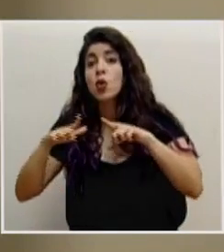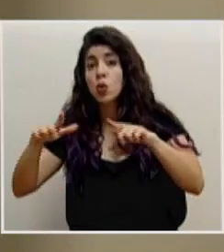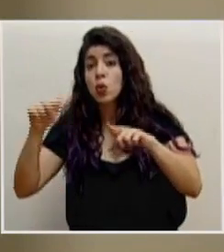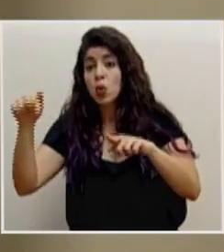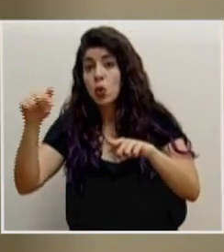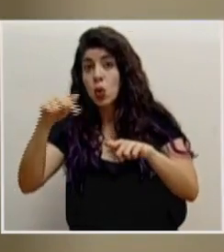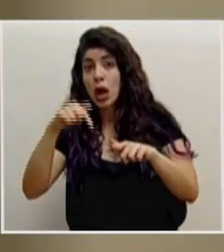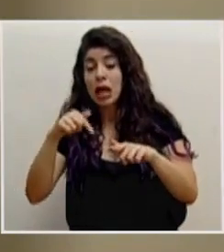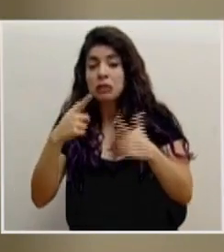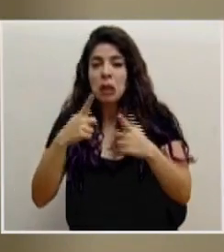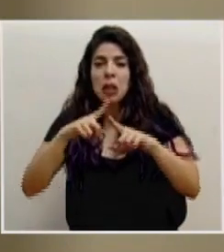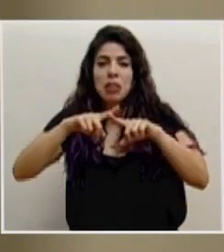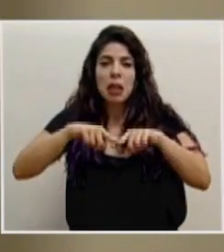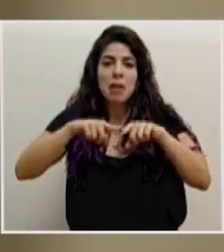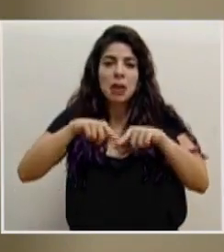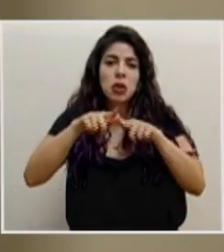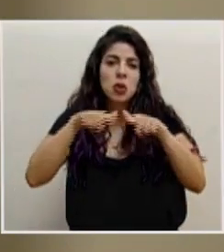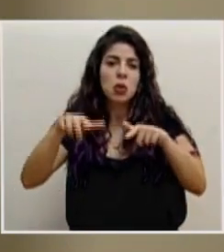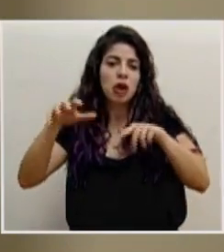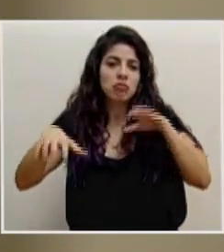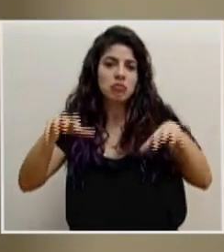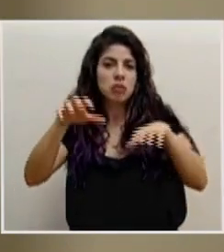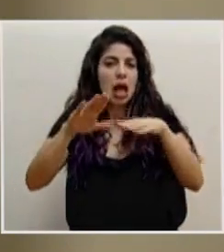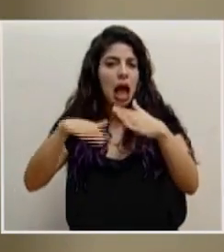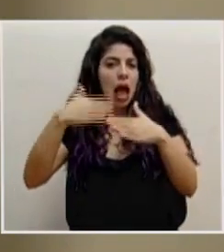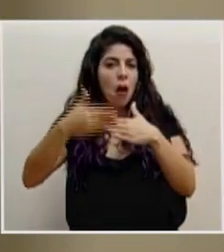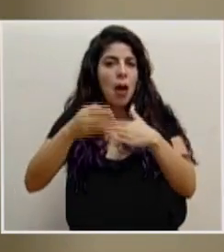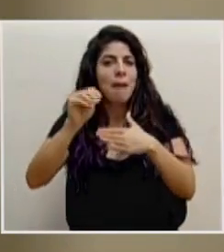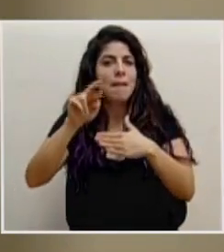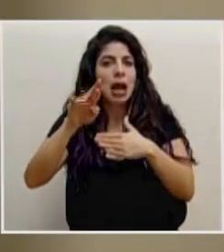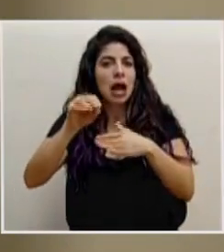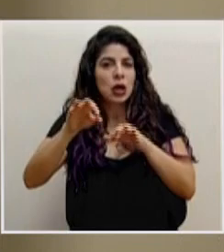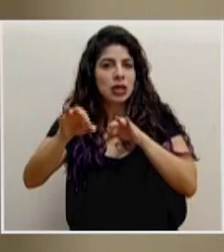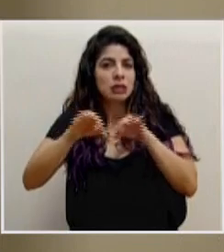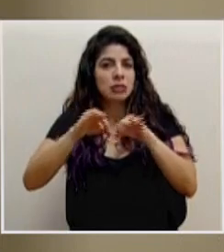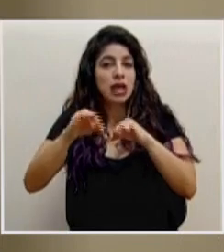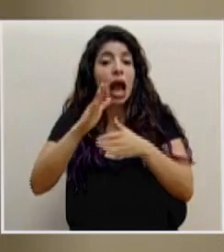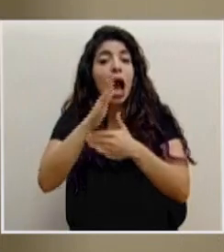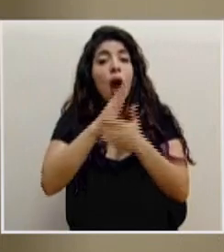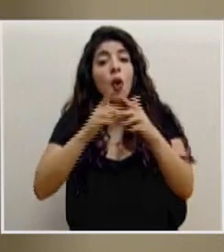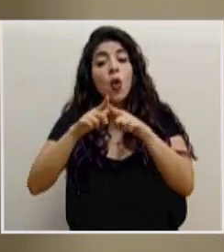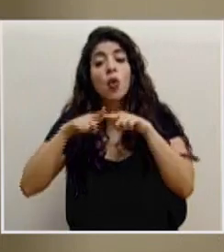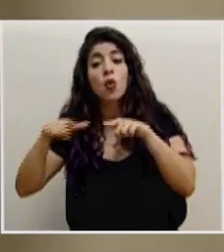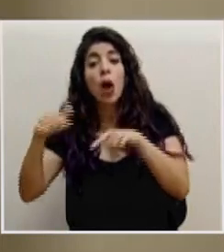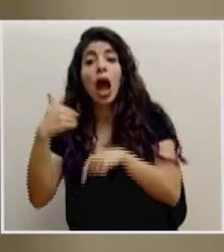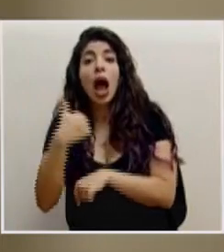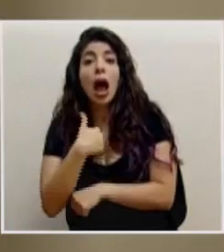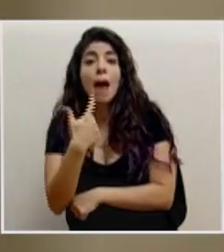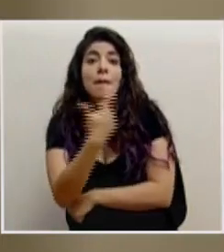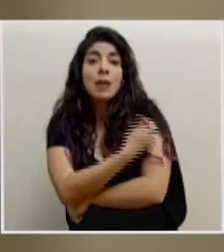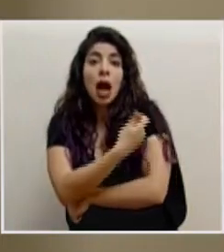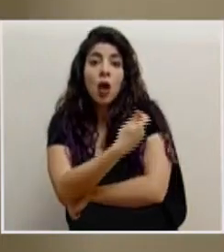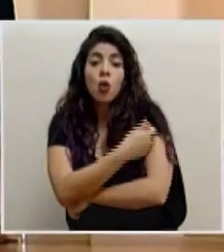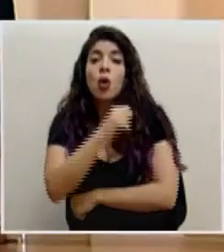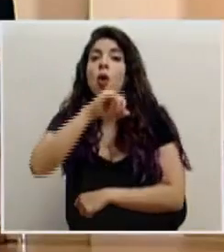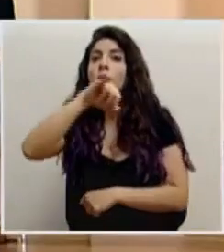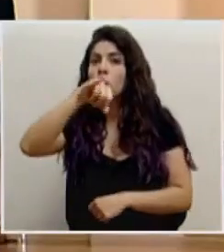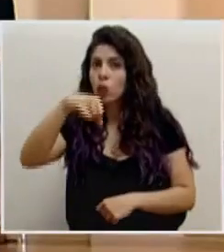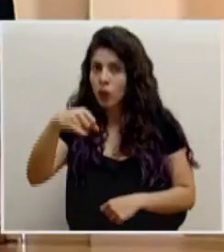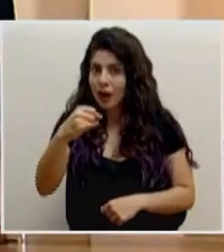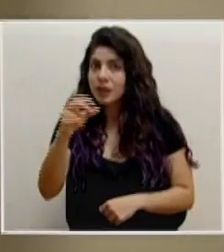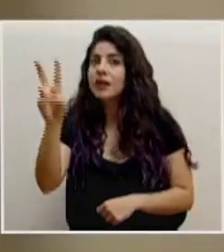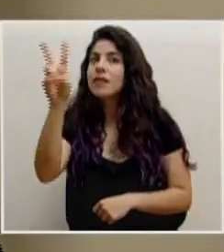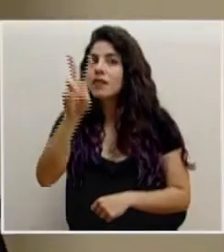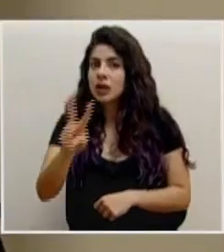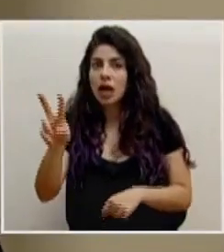incluso, dependiendo de cada área, eso lo explicará don Mario, en algunas áreas se estará vacunando incluso los días jueves